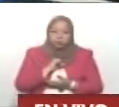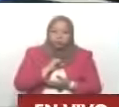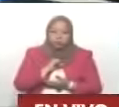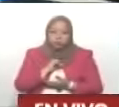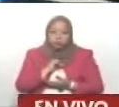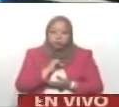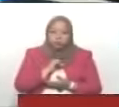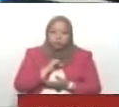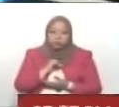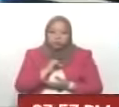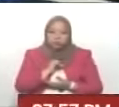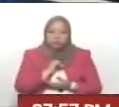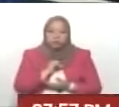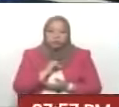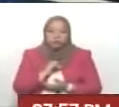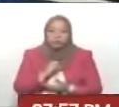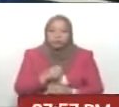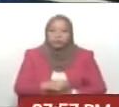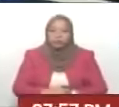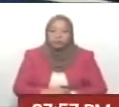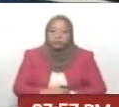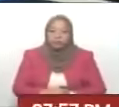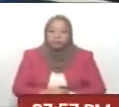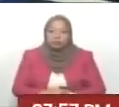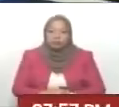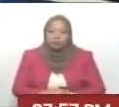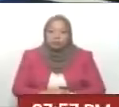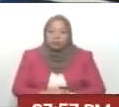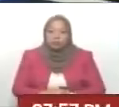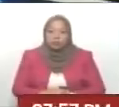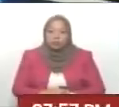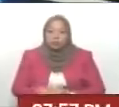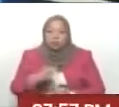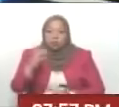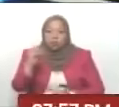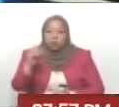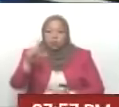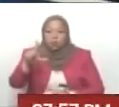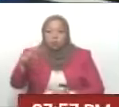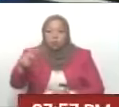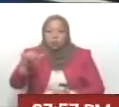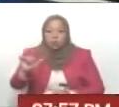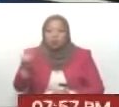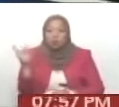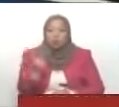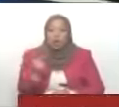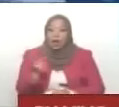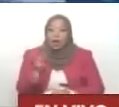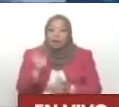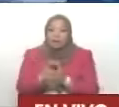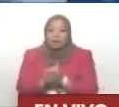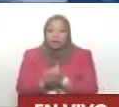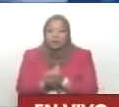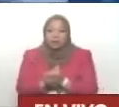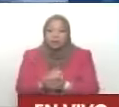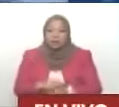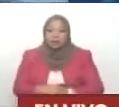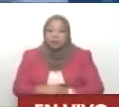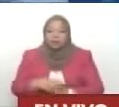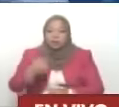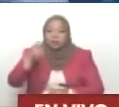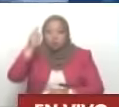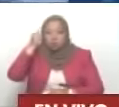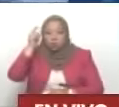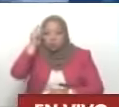de la que nos pida la gente. Qué bueno. Está conmigo Olga Álvarez. Y los dos hacemos al filo de la medianoche. Los días